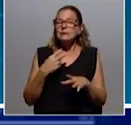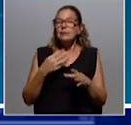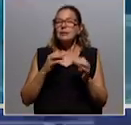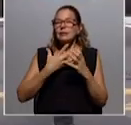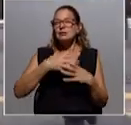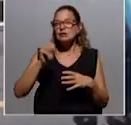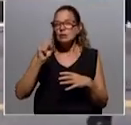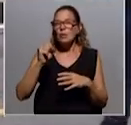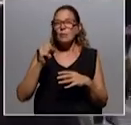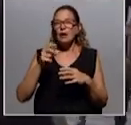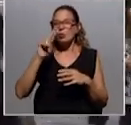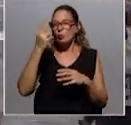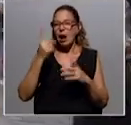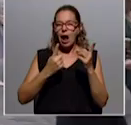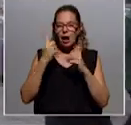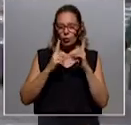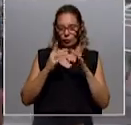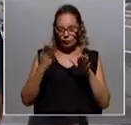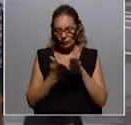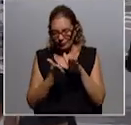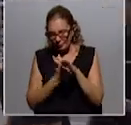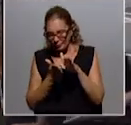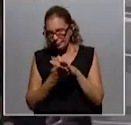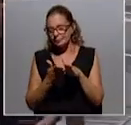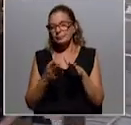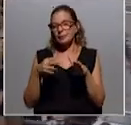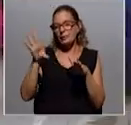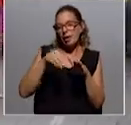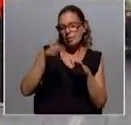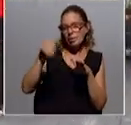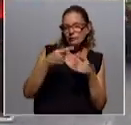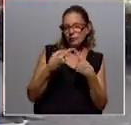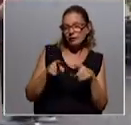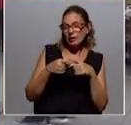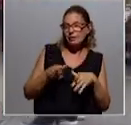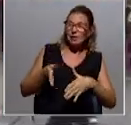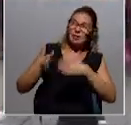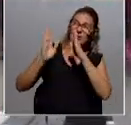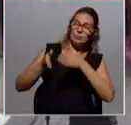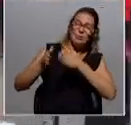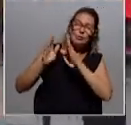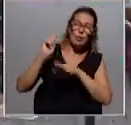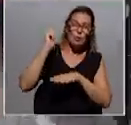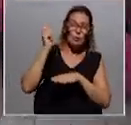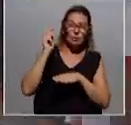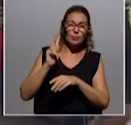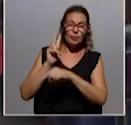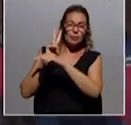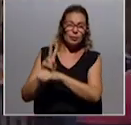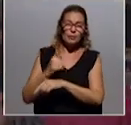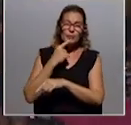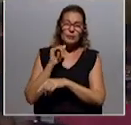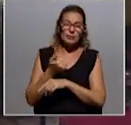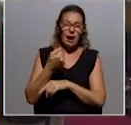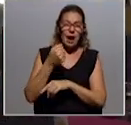Uruguay algunos afiches, algunos póster que nos han ido entregando en distintos edificios públicos a los que hemos podido visitar, como por ejemplo